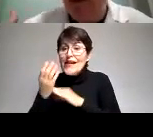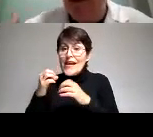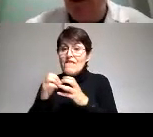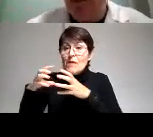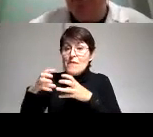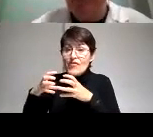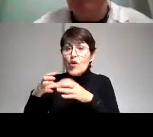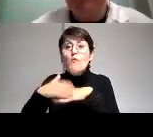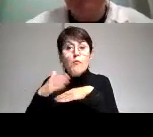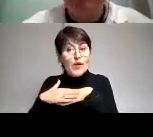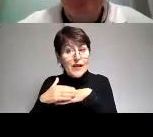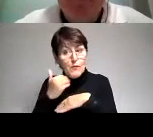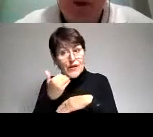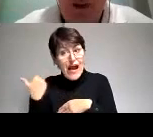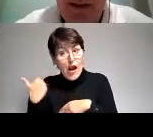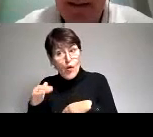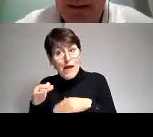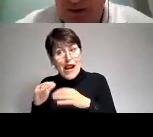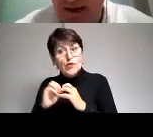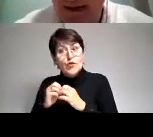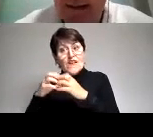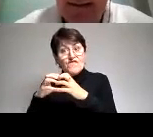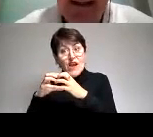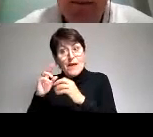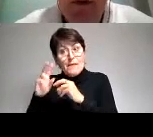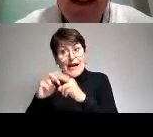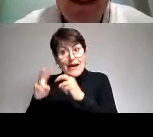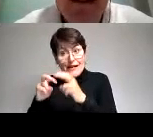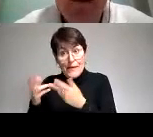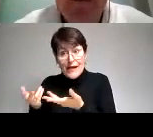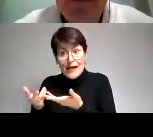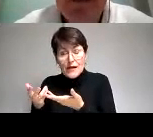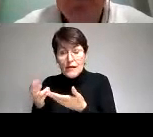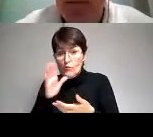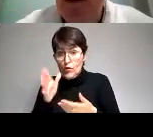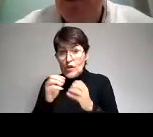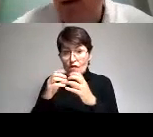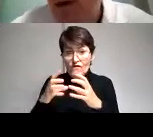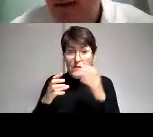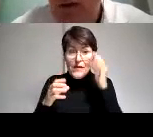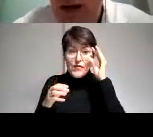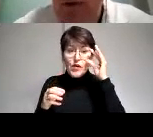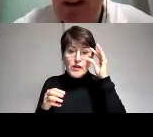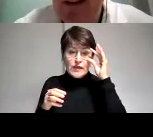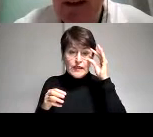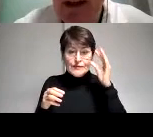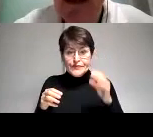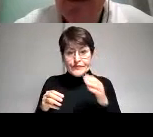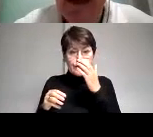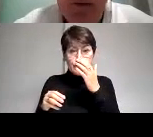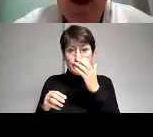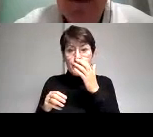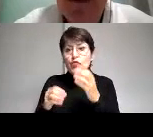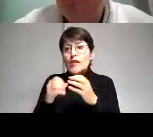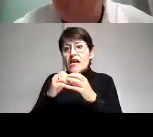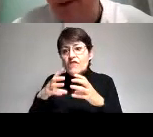lo más completamente posible dentro de las posibilidades, ¿no? O sea que la inflamación aguda no la hemos de desestimar,